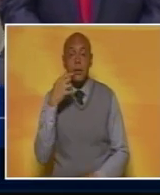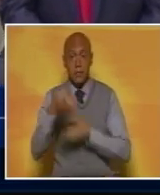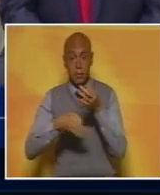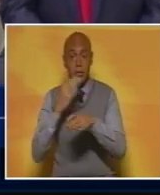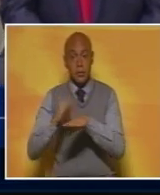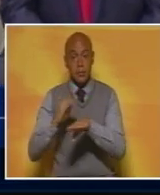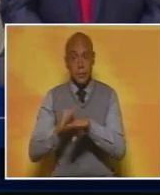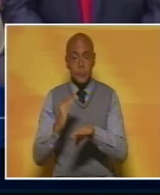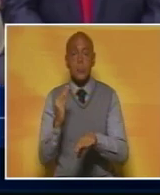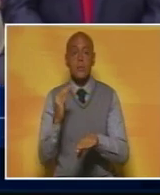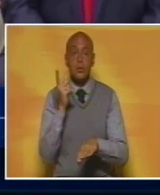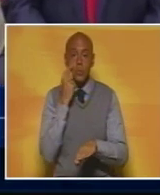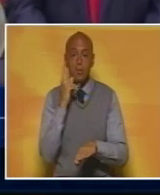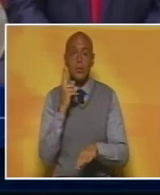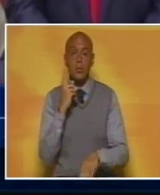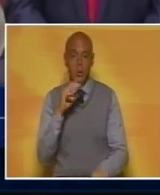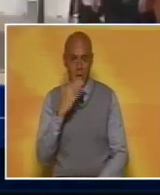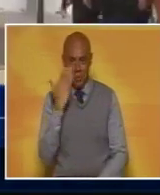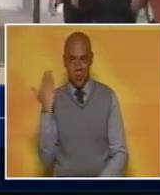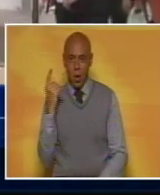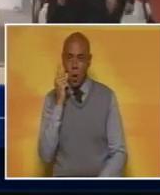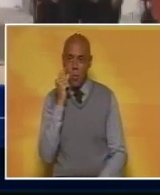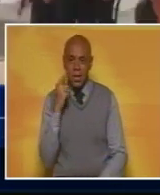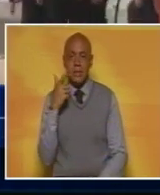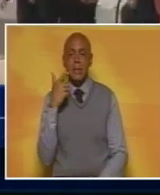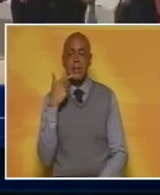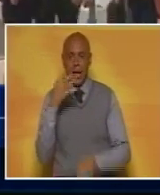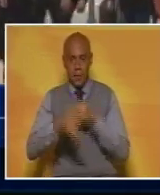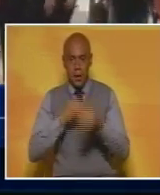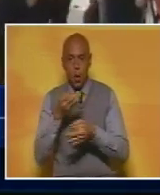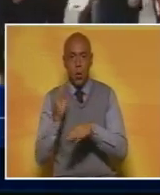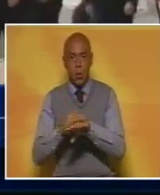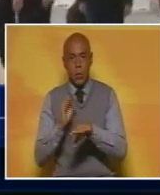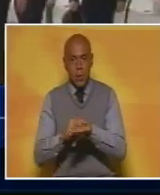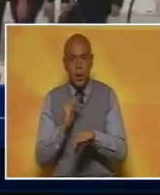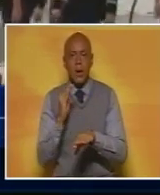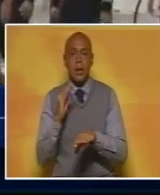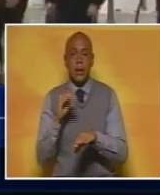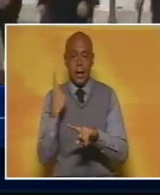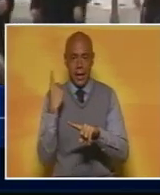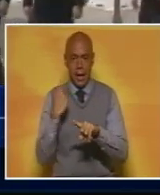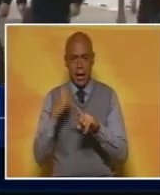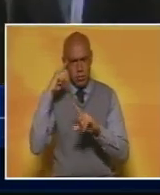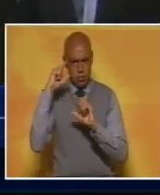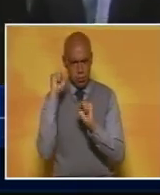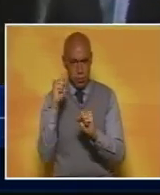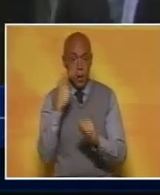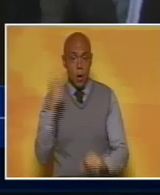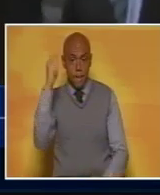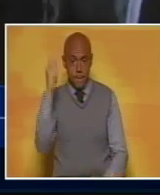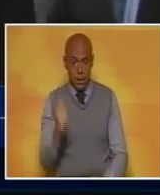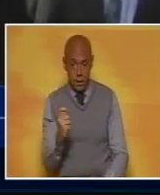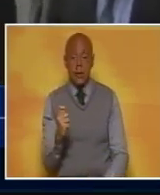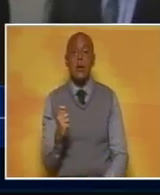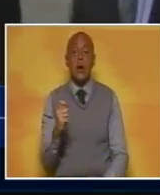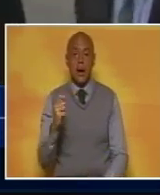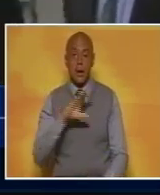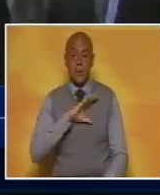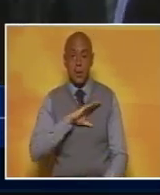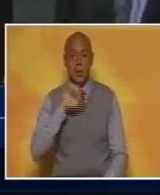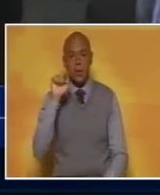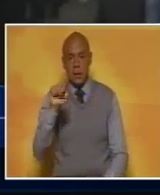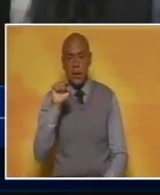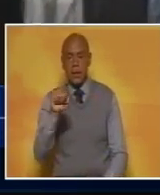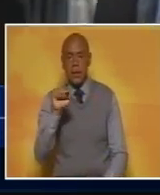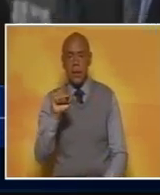ante congresistas, el teniente coronel Alexander Vindman, principal experto en Ucrania del Consejo de Seguridad Nacional de la